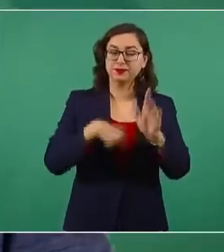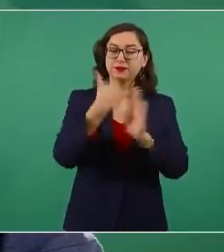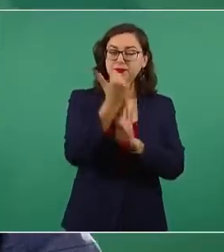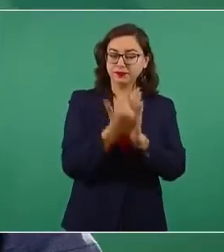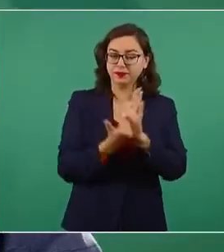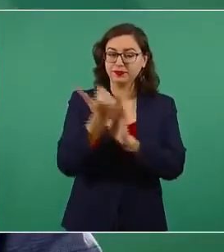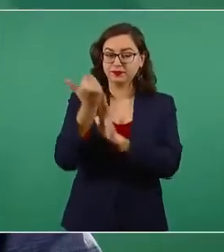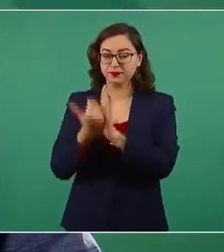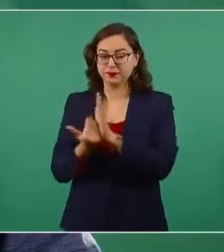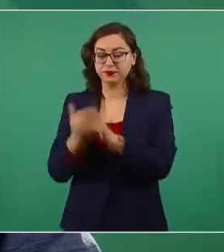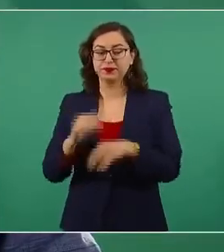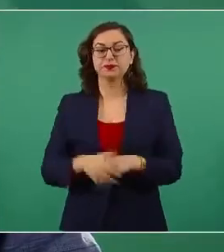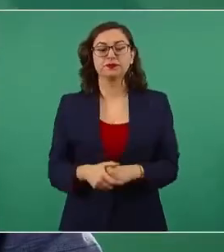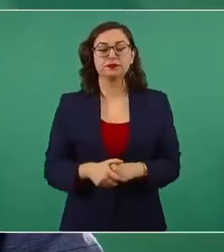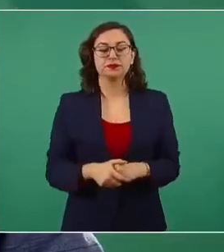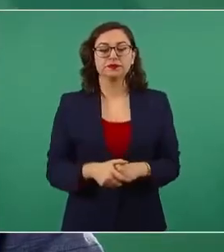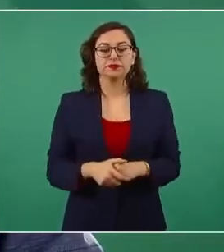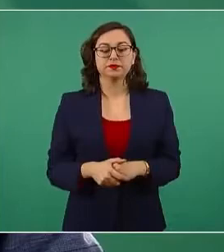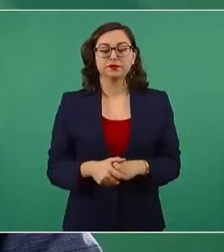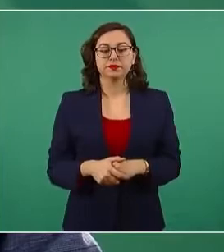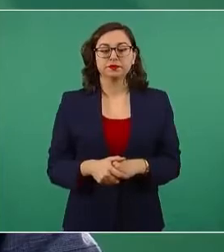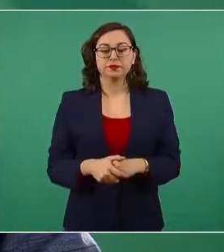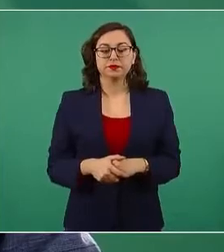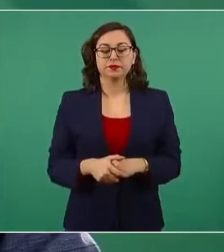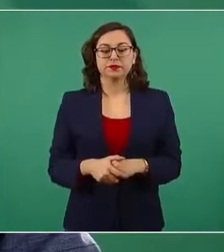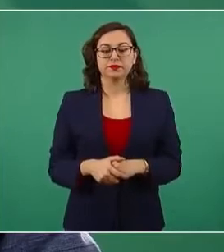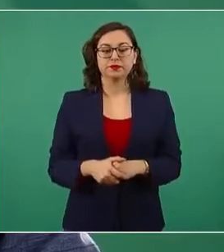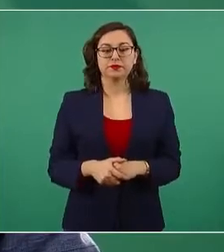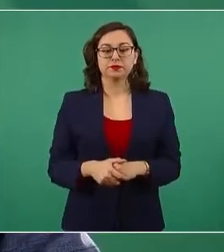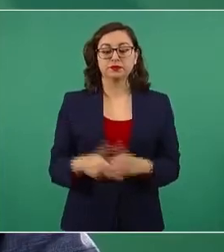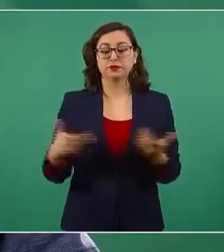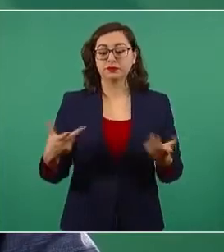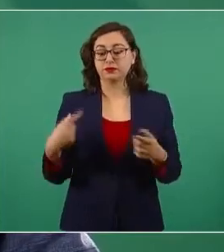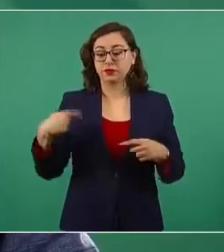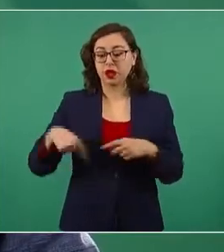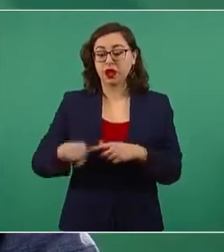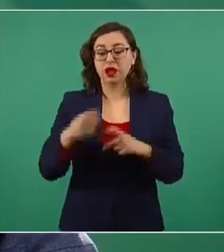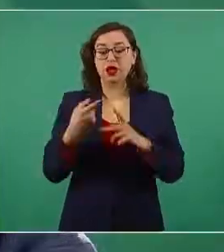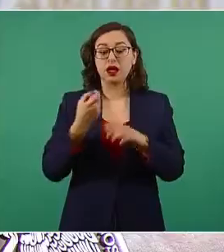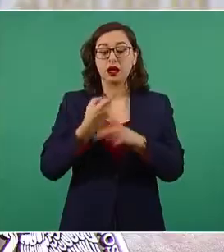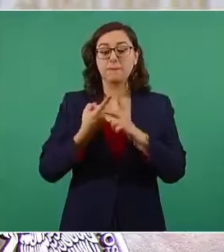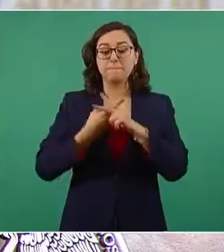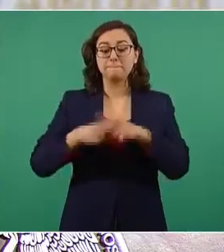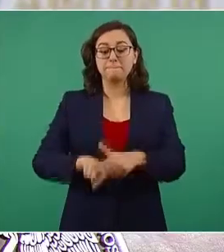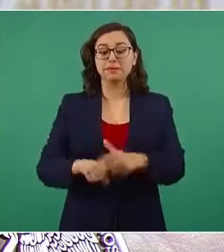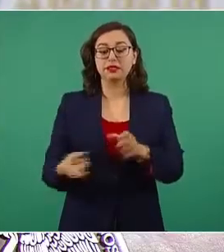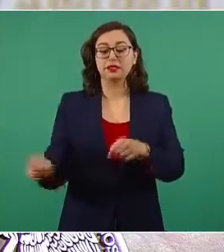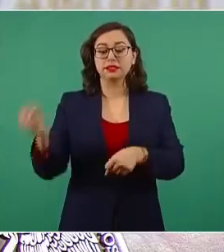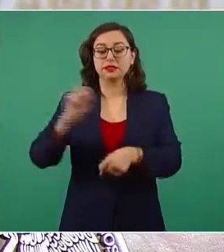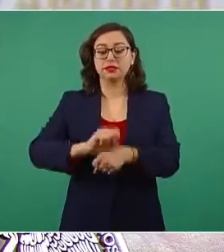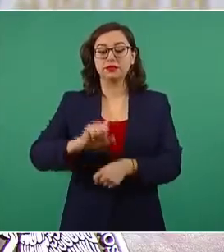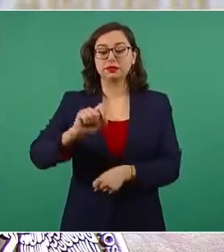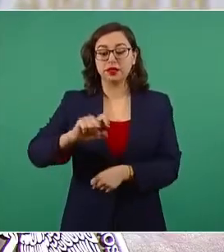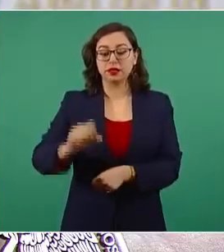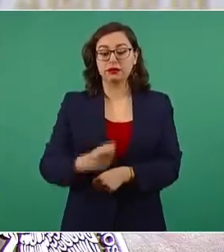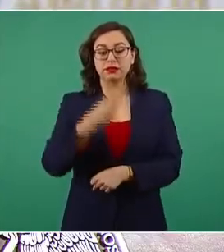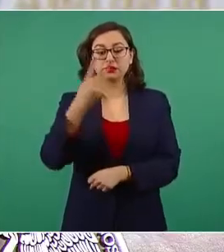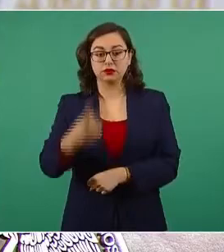inicio de la semana 22, la pandemia en México sigue en descenso y la vacunación